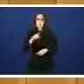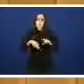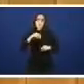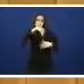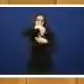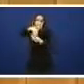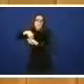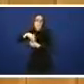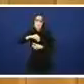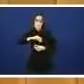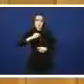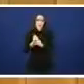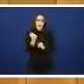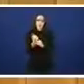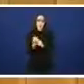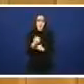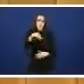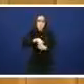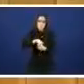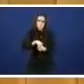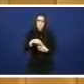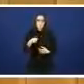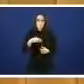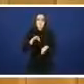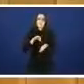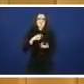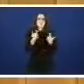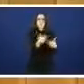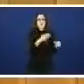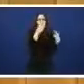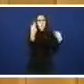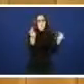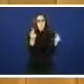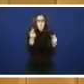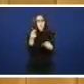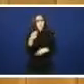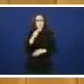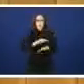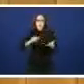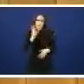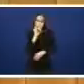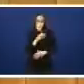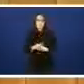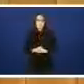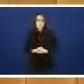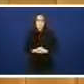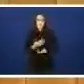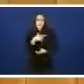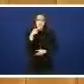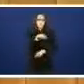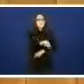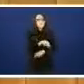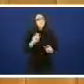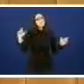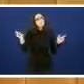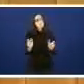directivo de todos os entes instrumentais do sector público autonómico galego. Aquí si falamos de reducción